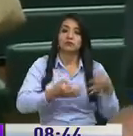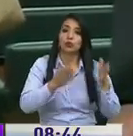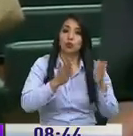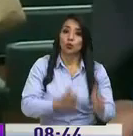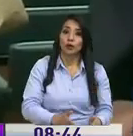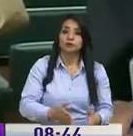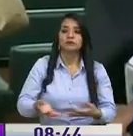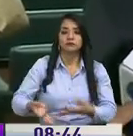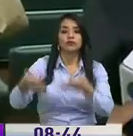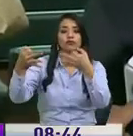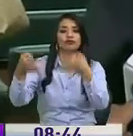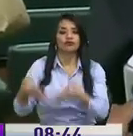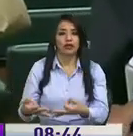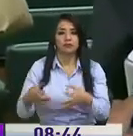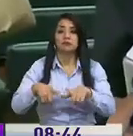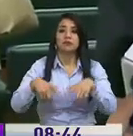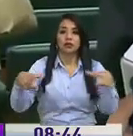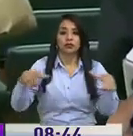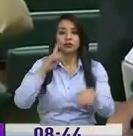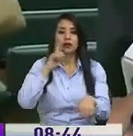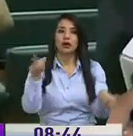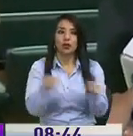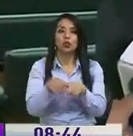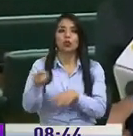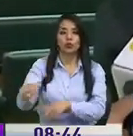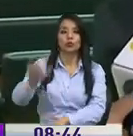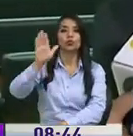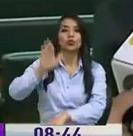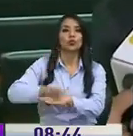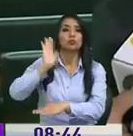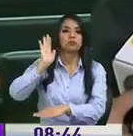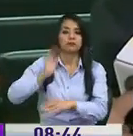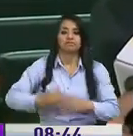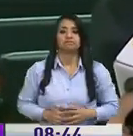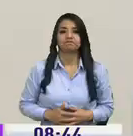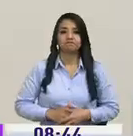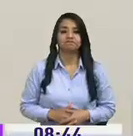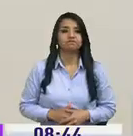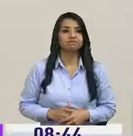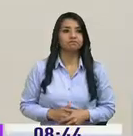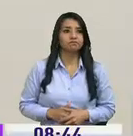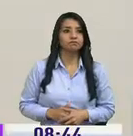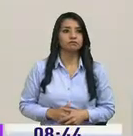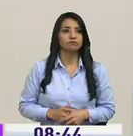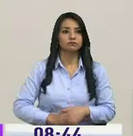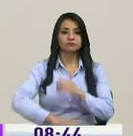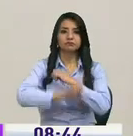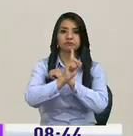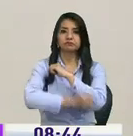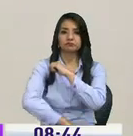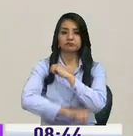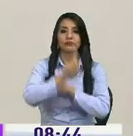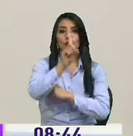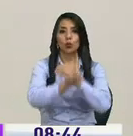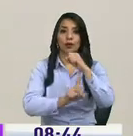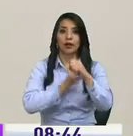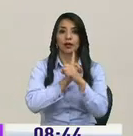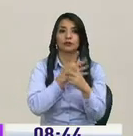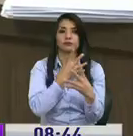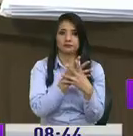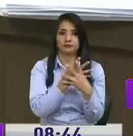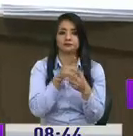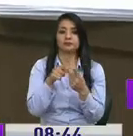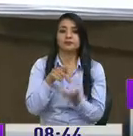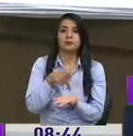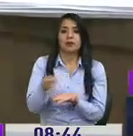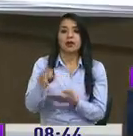tribunal, en mayoría, que tenía la culpabilidad de dicho hecho. La sentencia dictada fue de un año de prisión, pago de